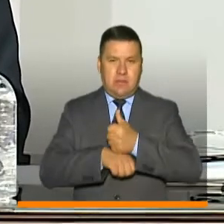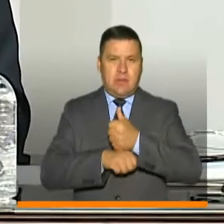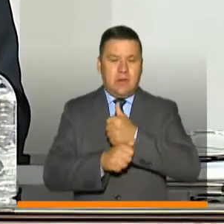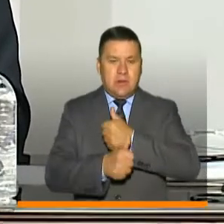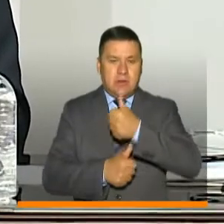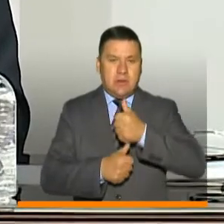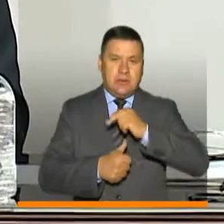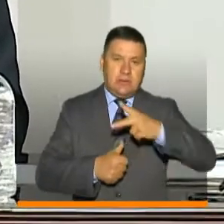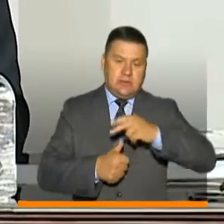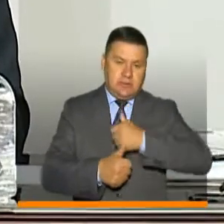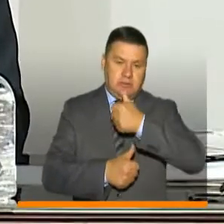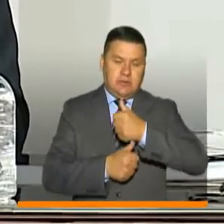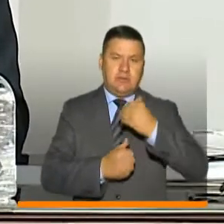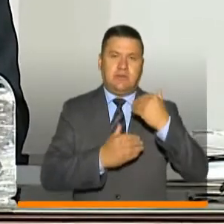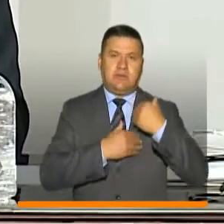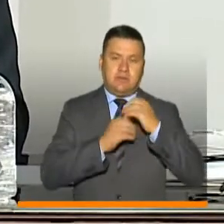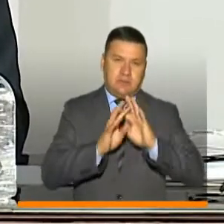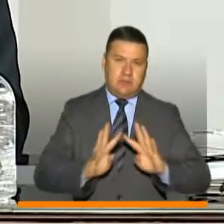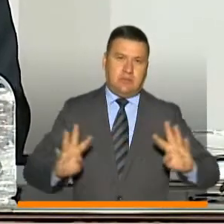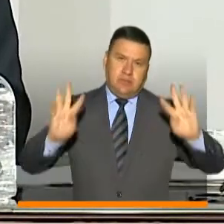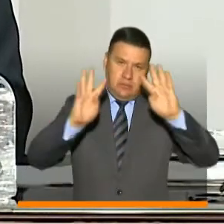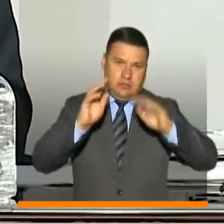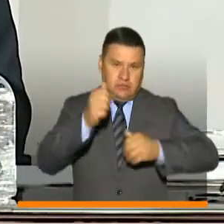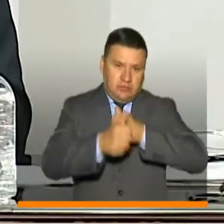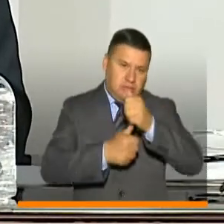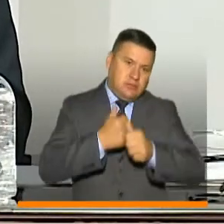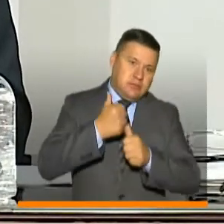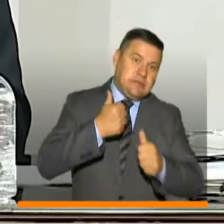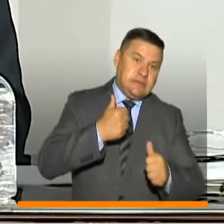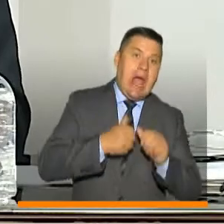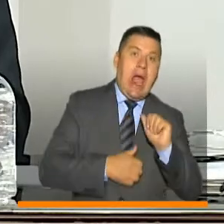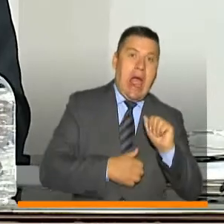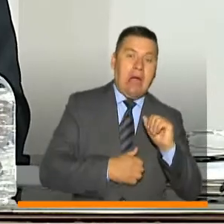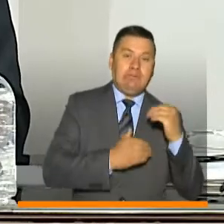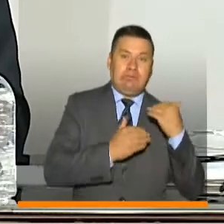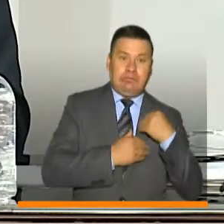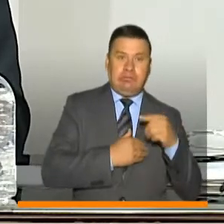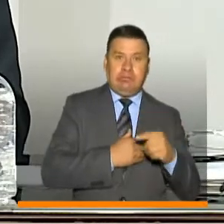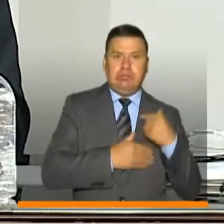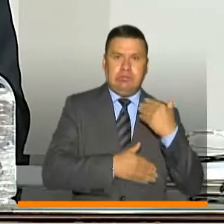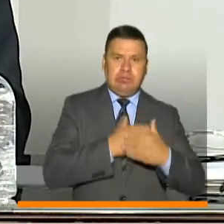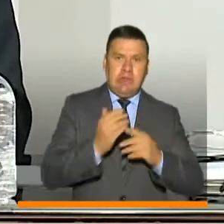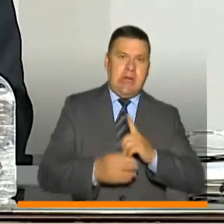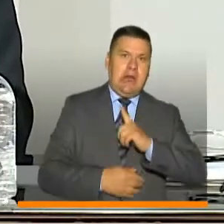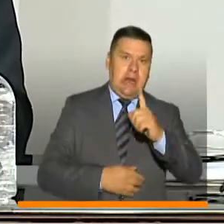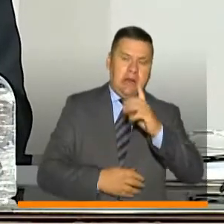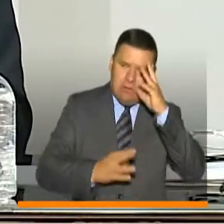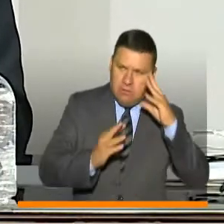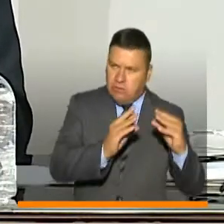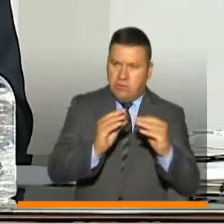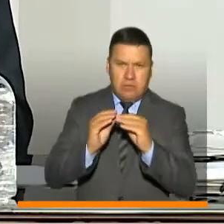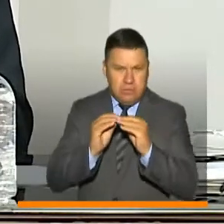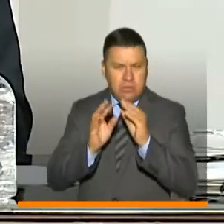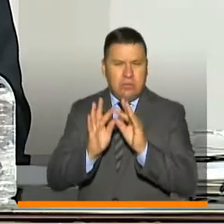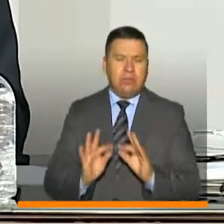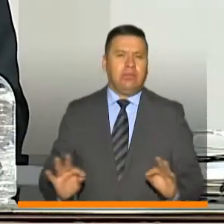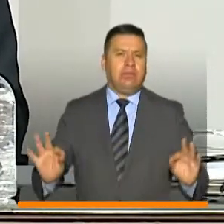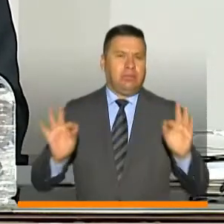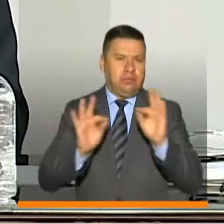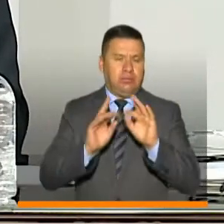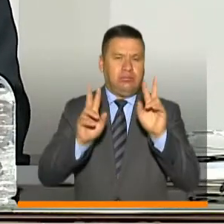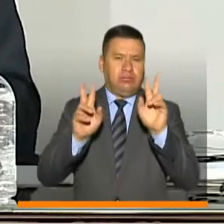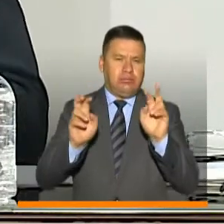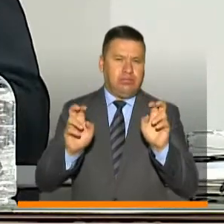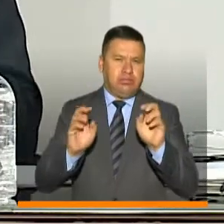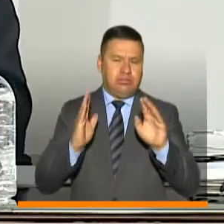subsecretaria general de la Organización de las Naciones Unidas y adicionalmente es quien ha estado liderando los importantes